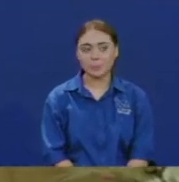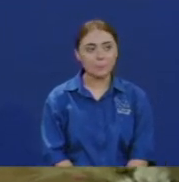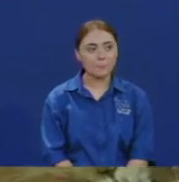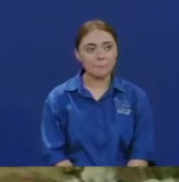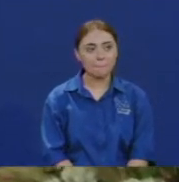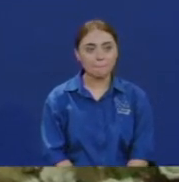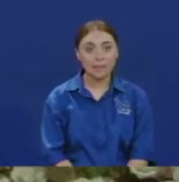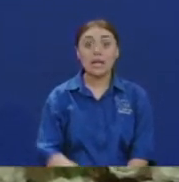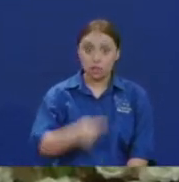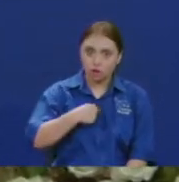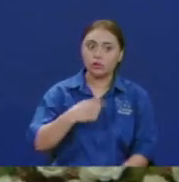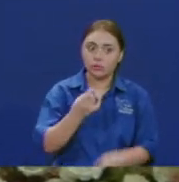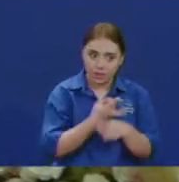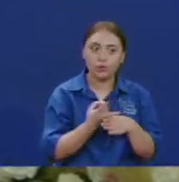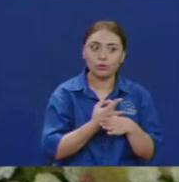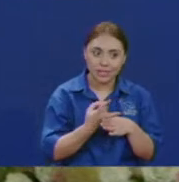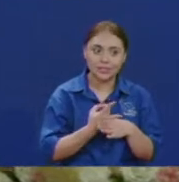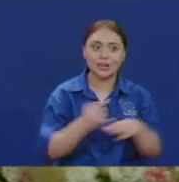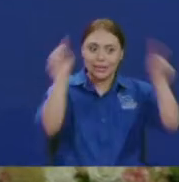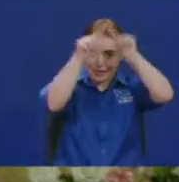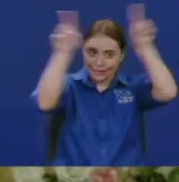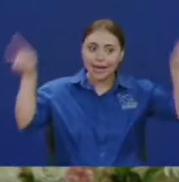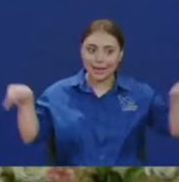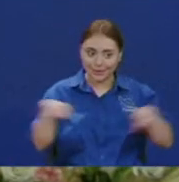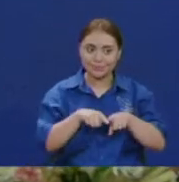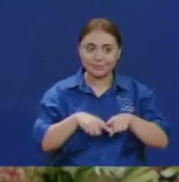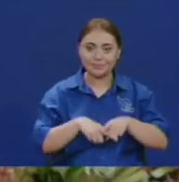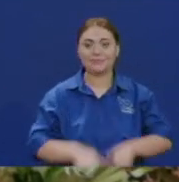Para que mire que sí la uso, ¿va?